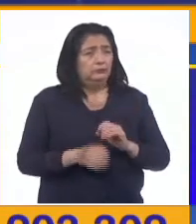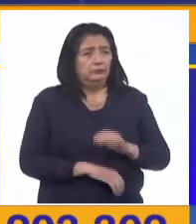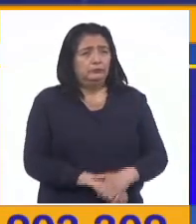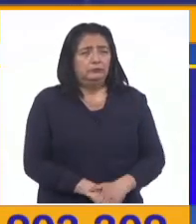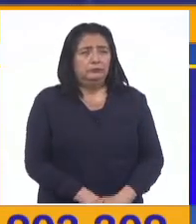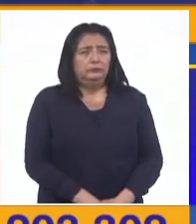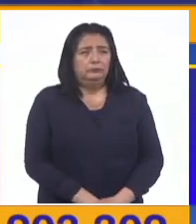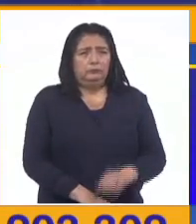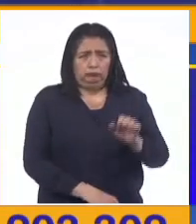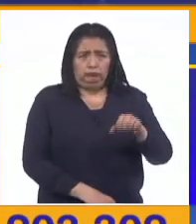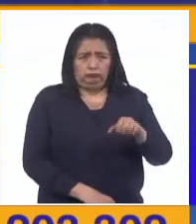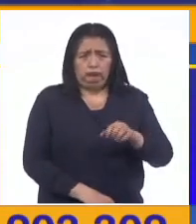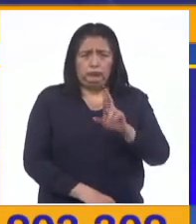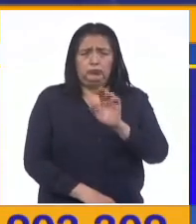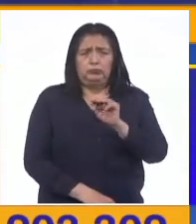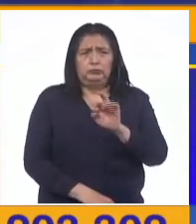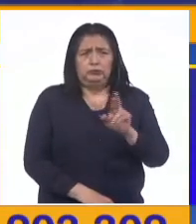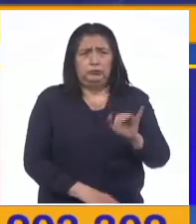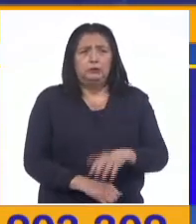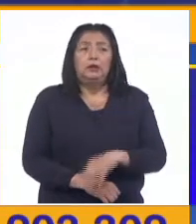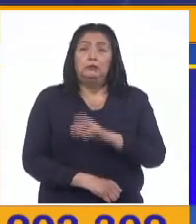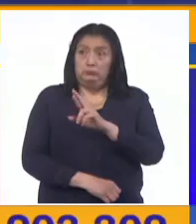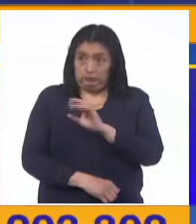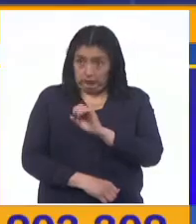cuñada de Martín? Sí, Rosmery Silva. Rosmery. Ajá.